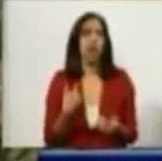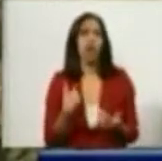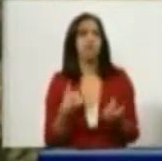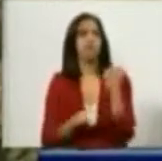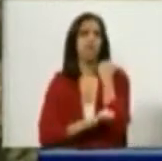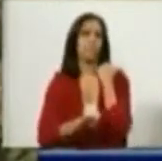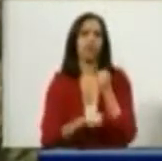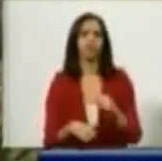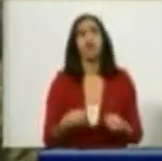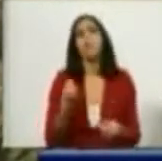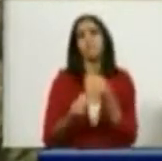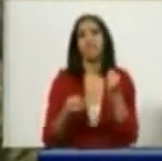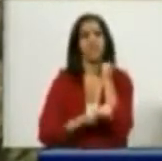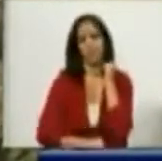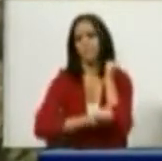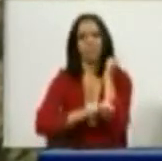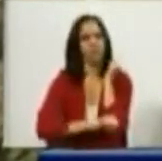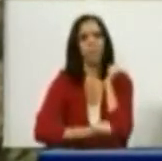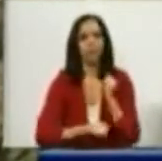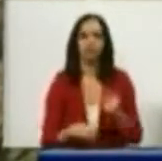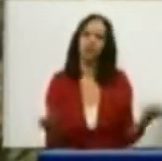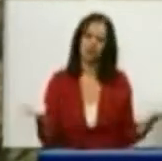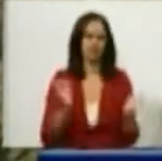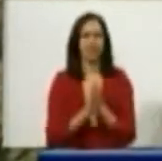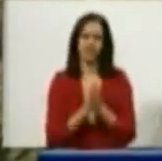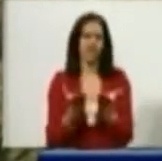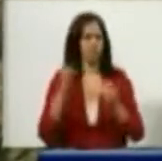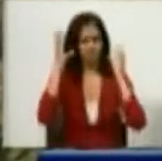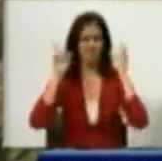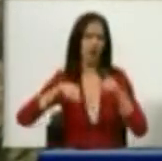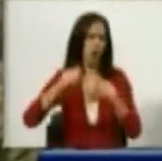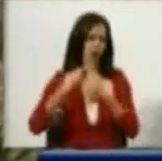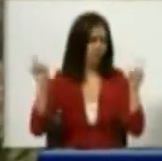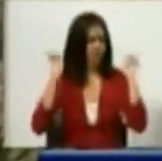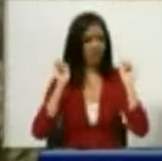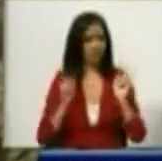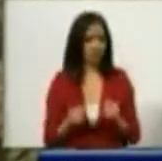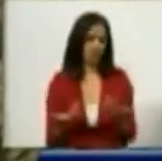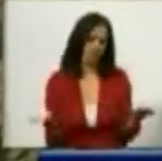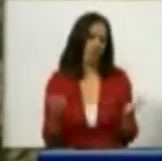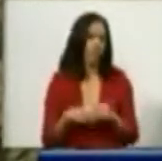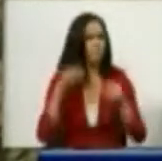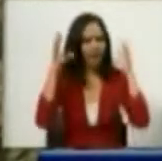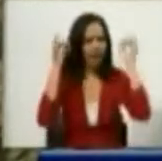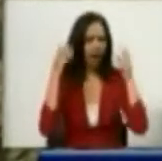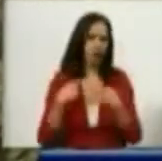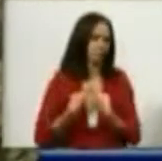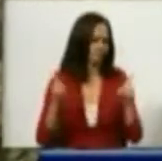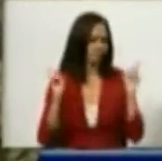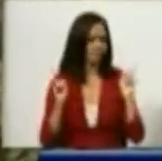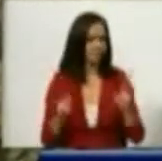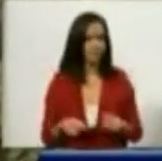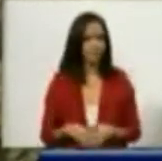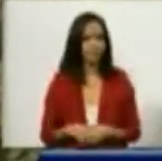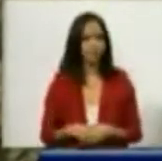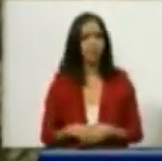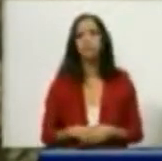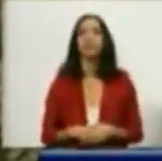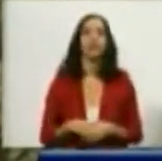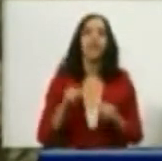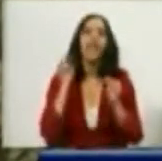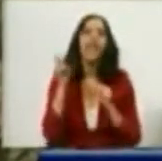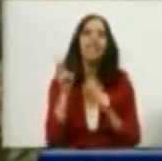me hicieron trampa me hicieron trampa aprenderte otra papá inventa otra eres